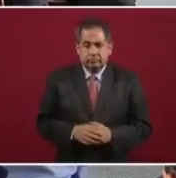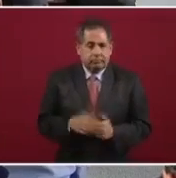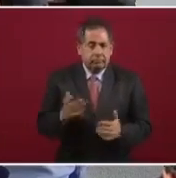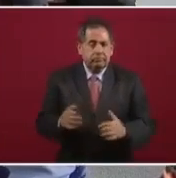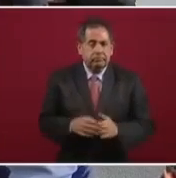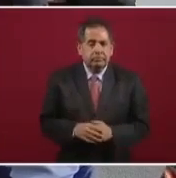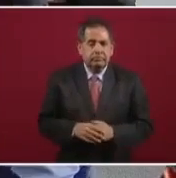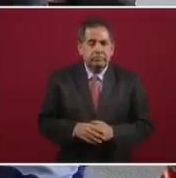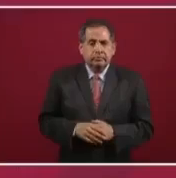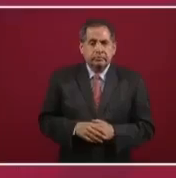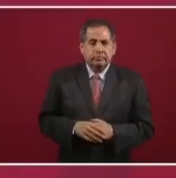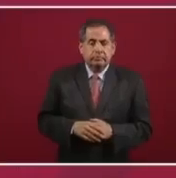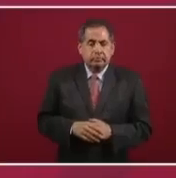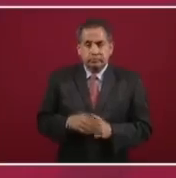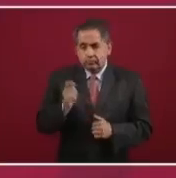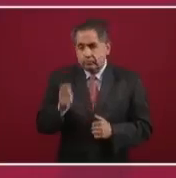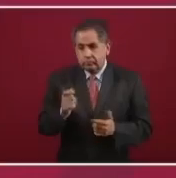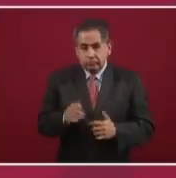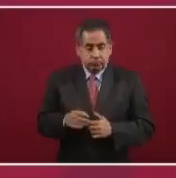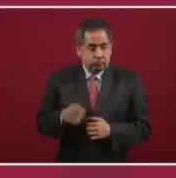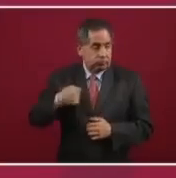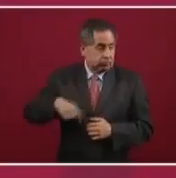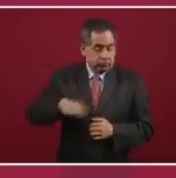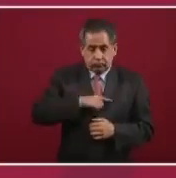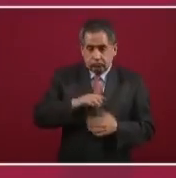Entonces, estamos